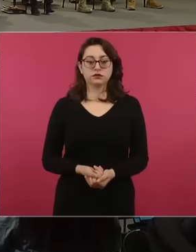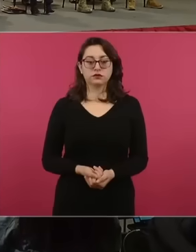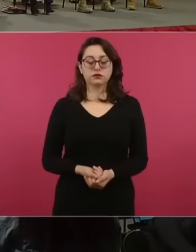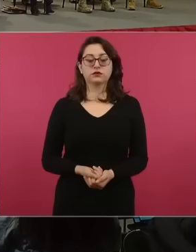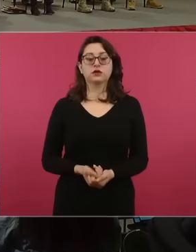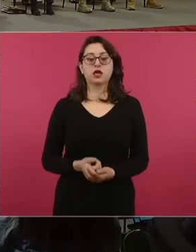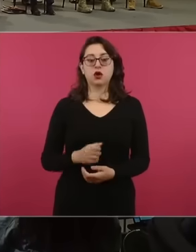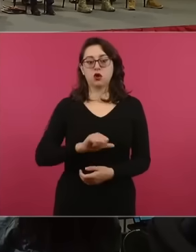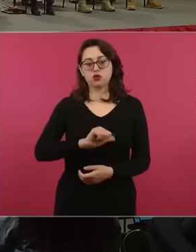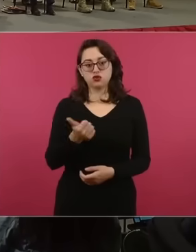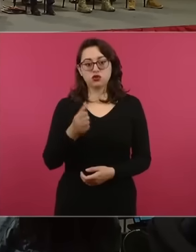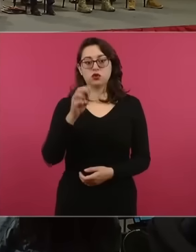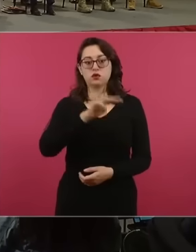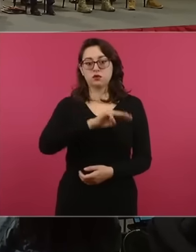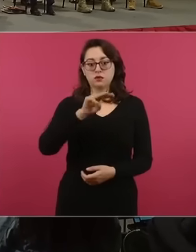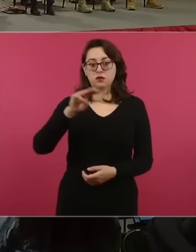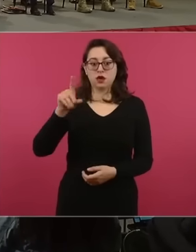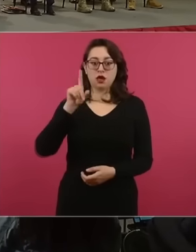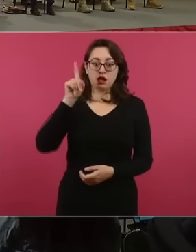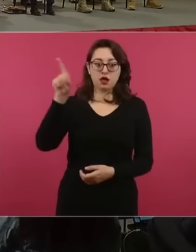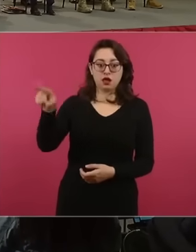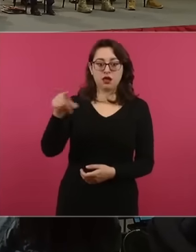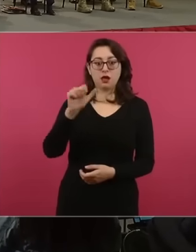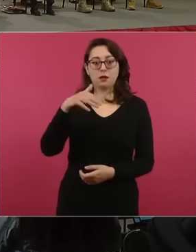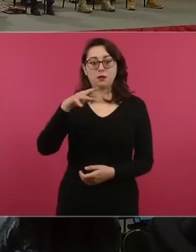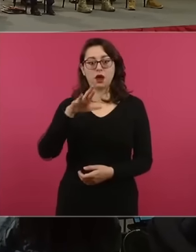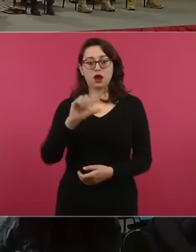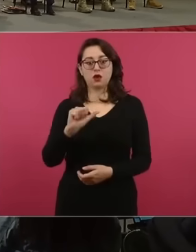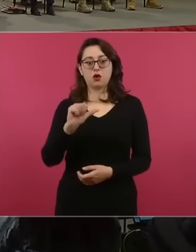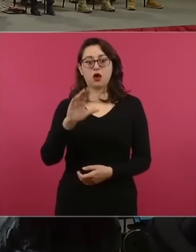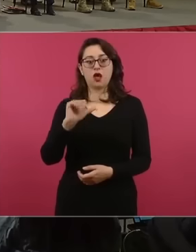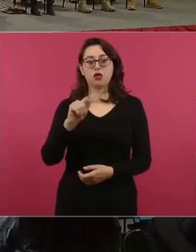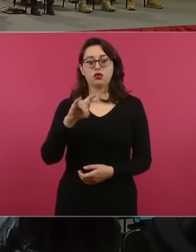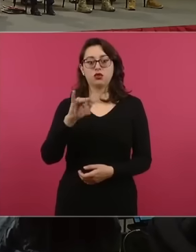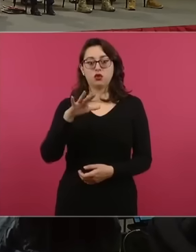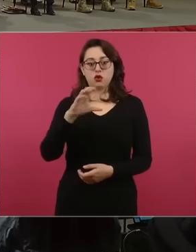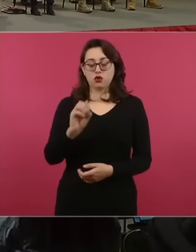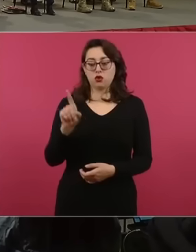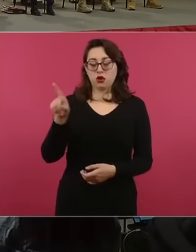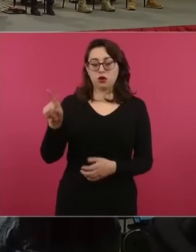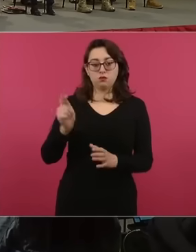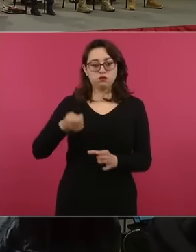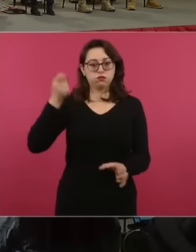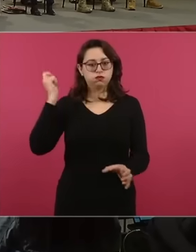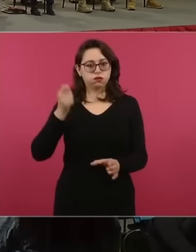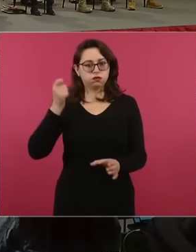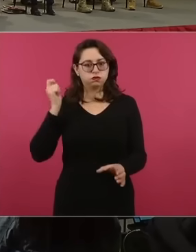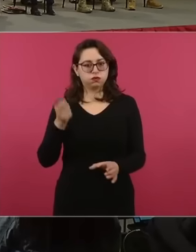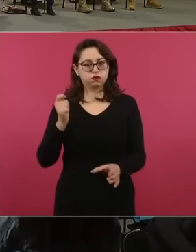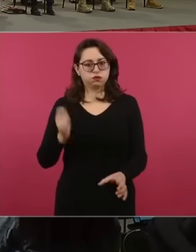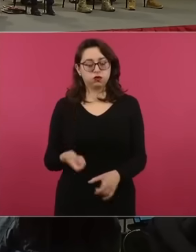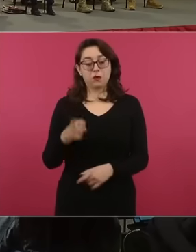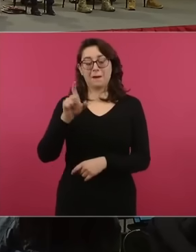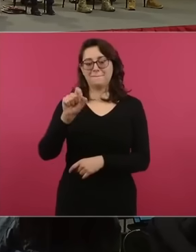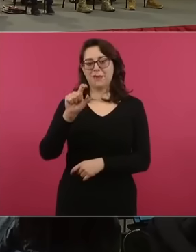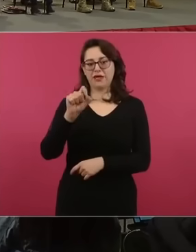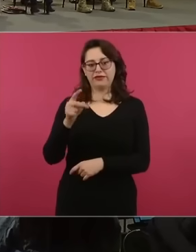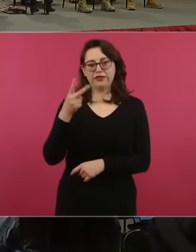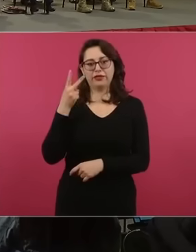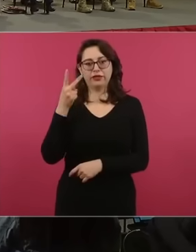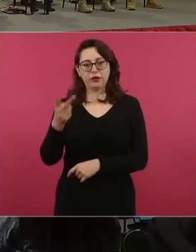de control de Michoacán Marco Antonio Torres Reyes él ha emitido veintidós resoluciones adversas a los intereses